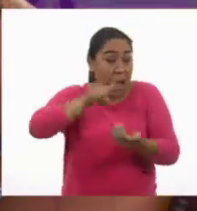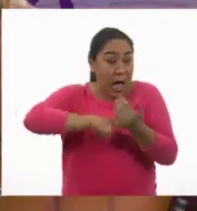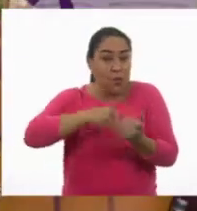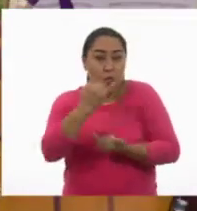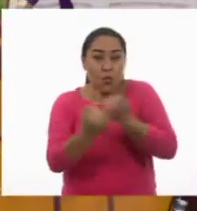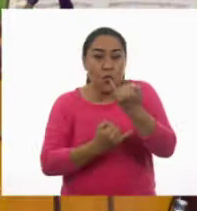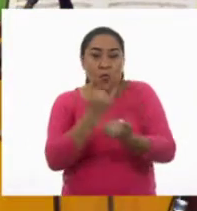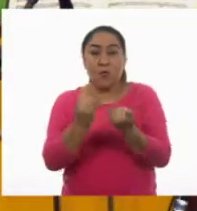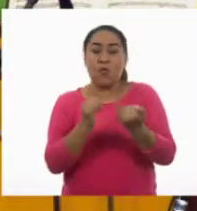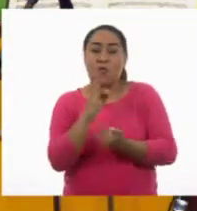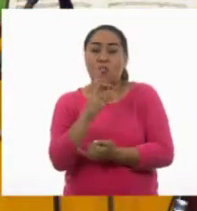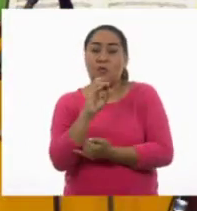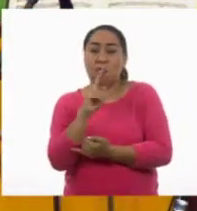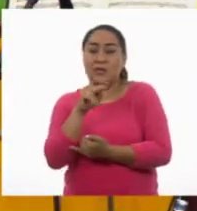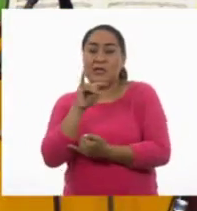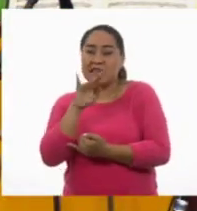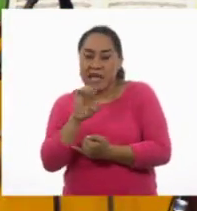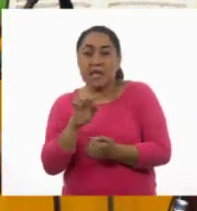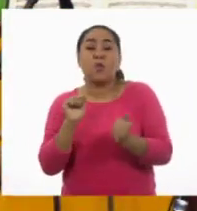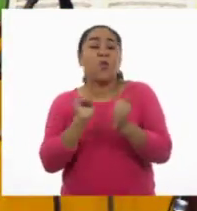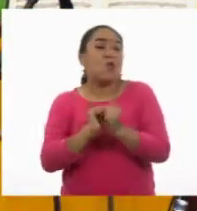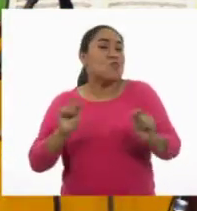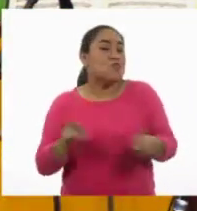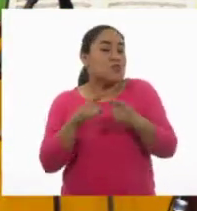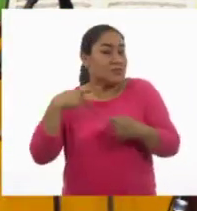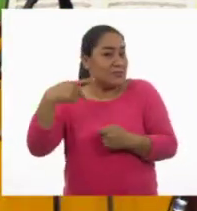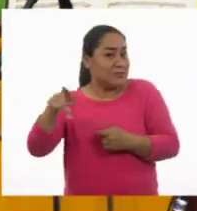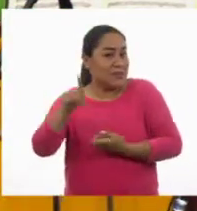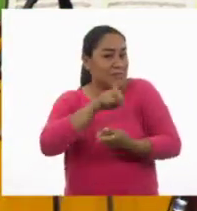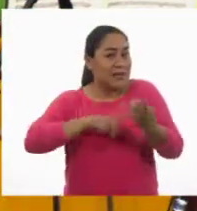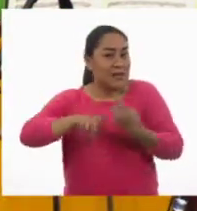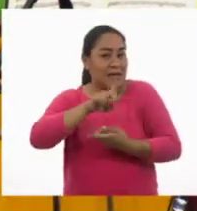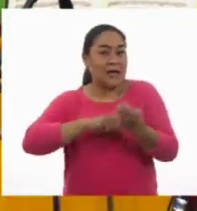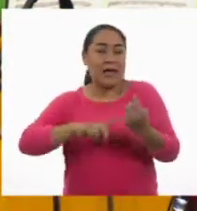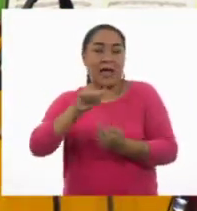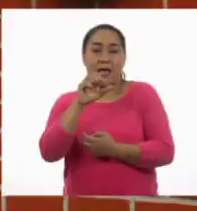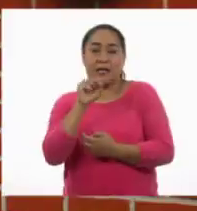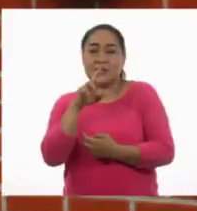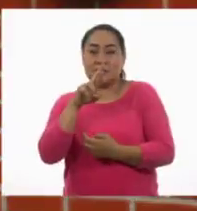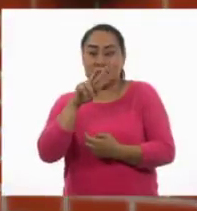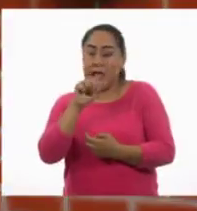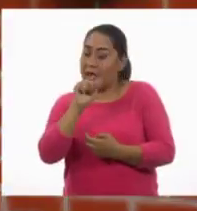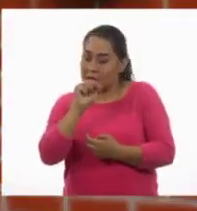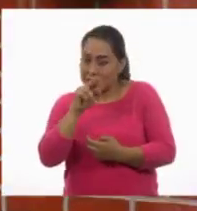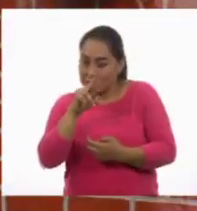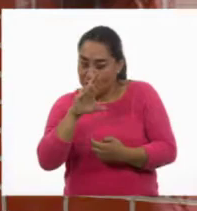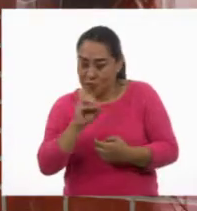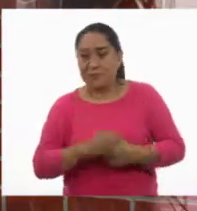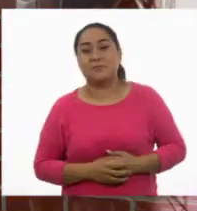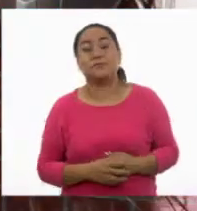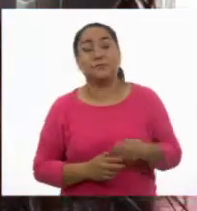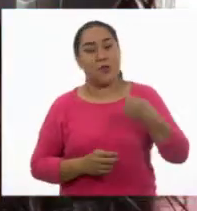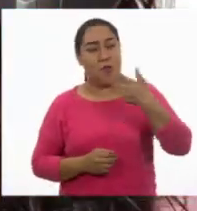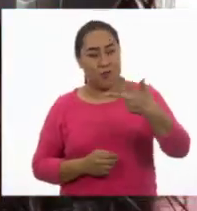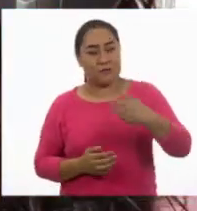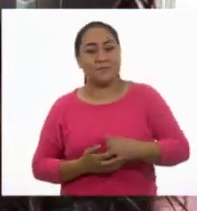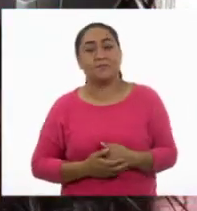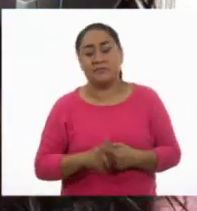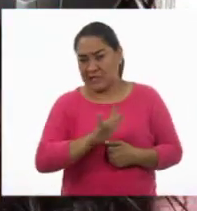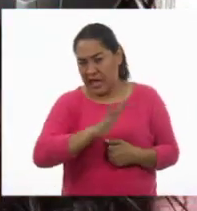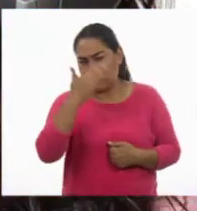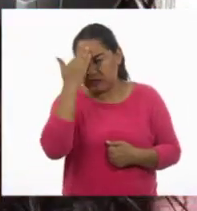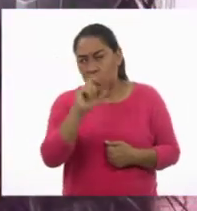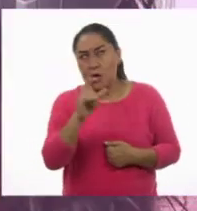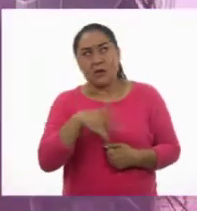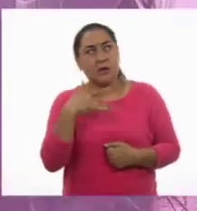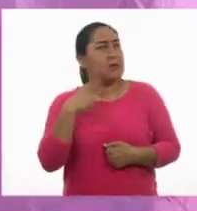videojuego Fortnite, basados en canciones de su álbum Astro World. 8. ¿Sabías que al escuchar música